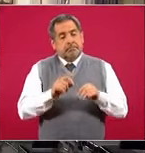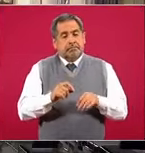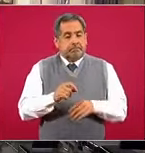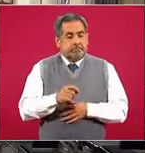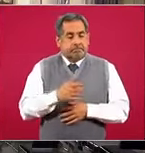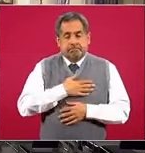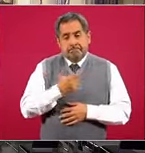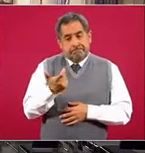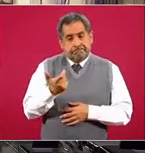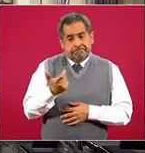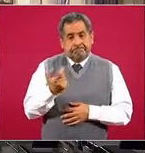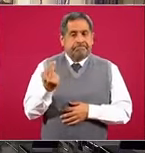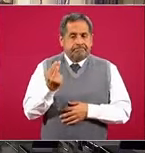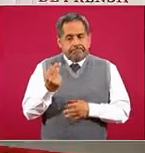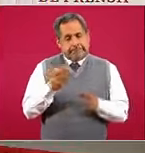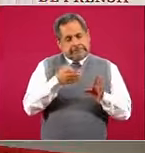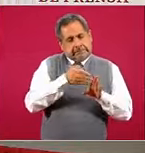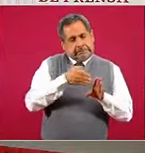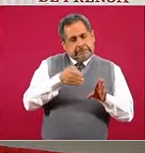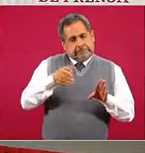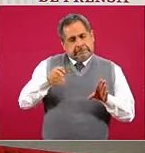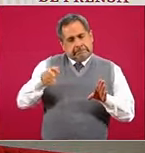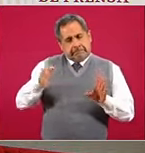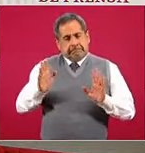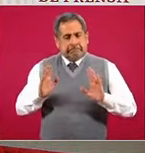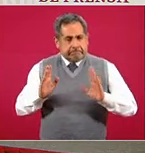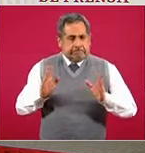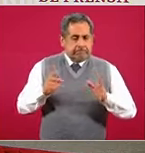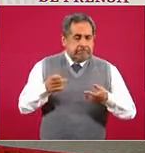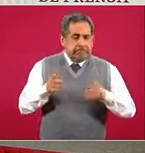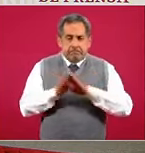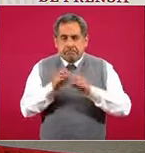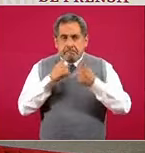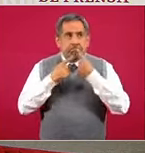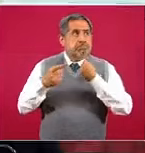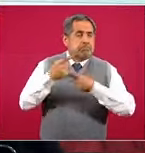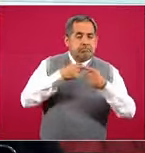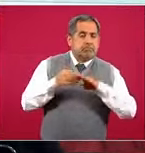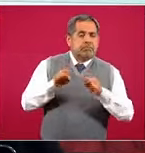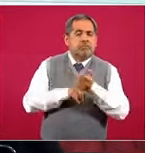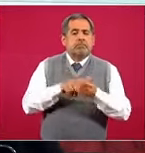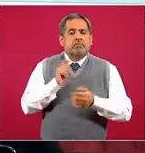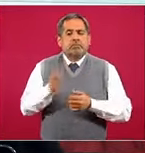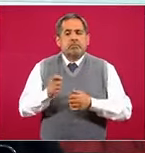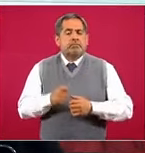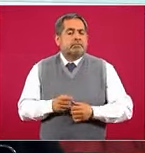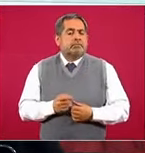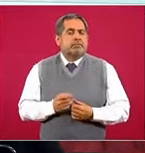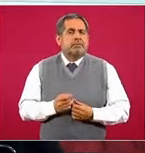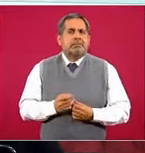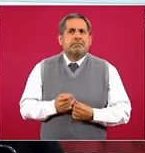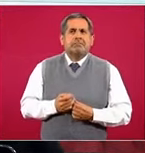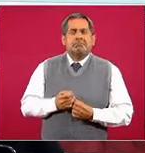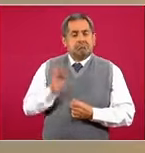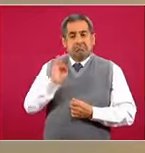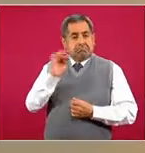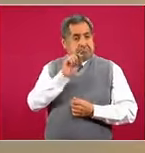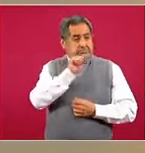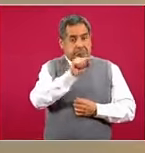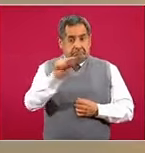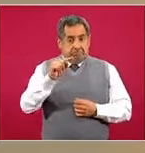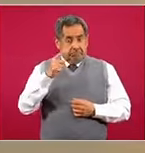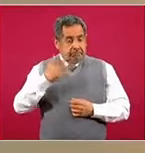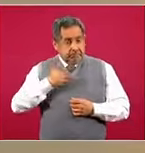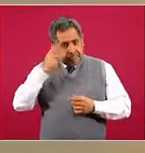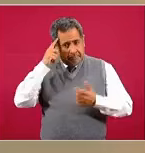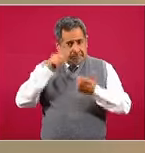salud económica. Con esto se intercambia y a quien tenga alguna duda de parte